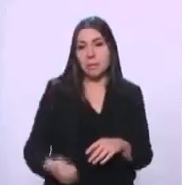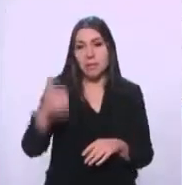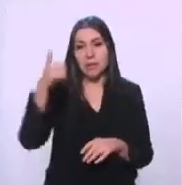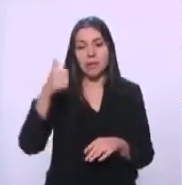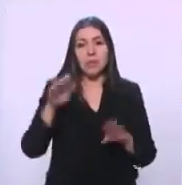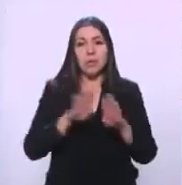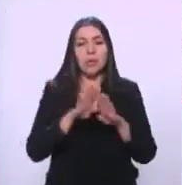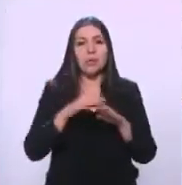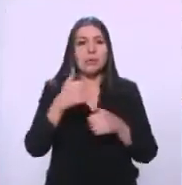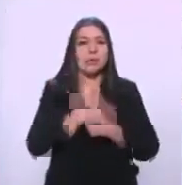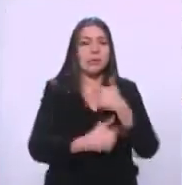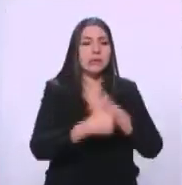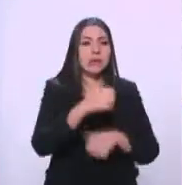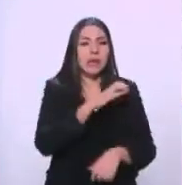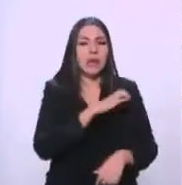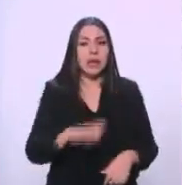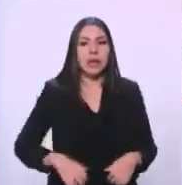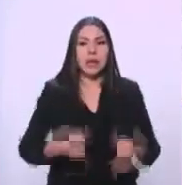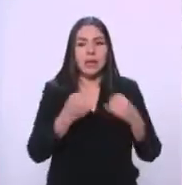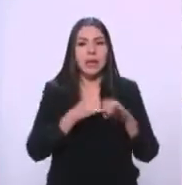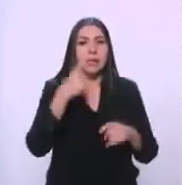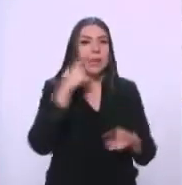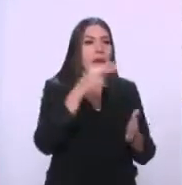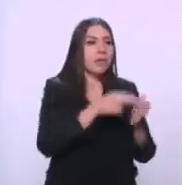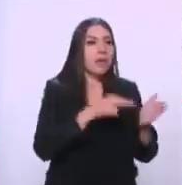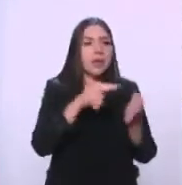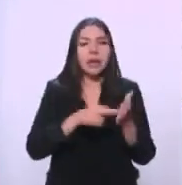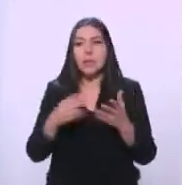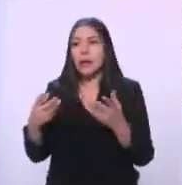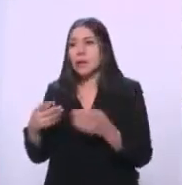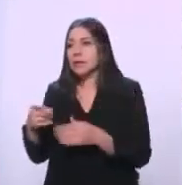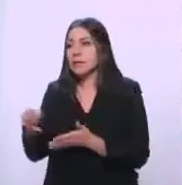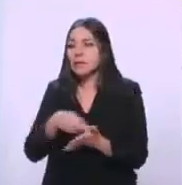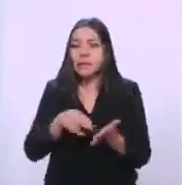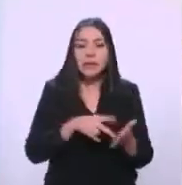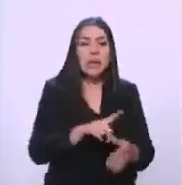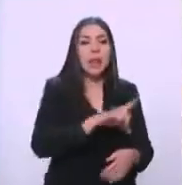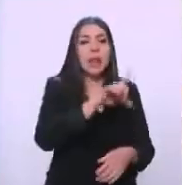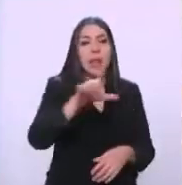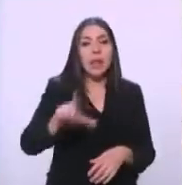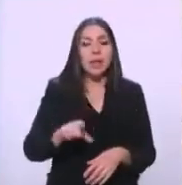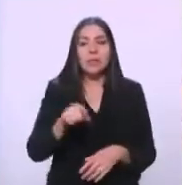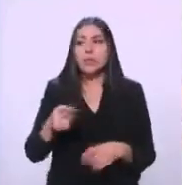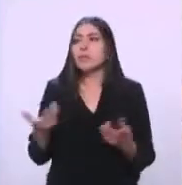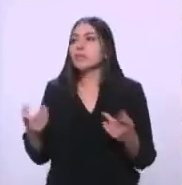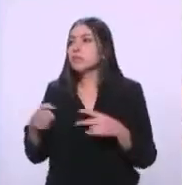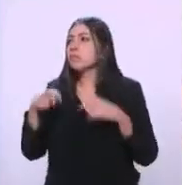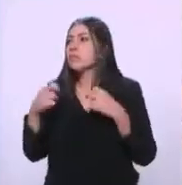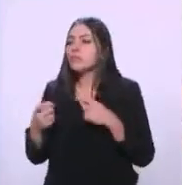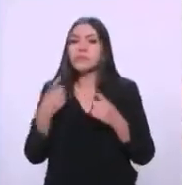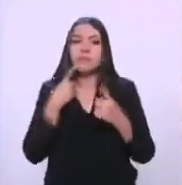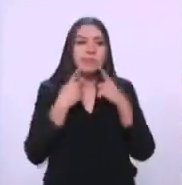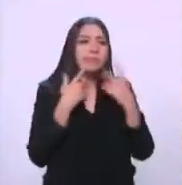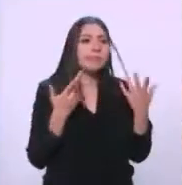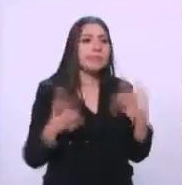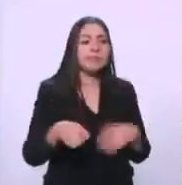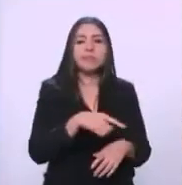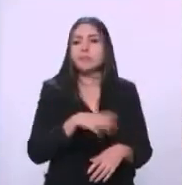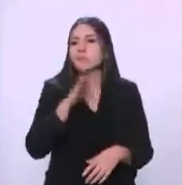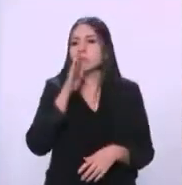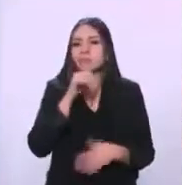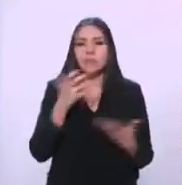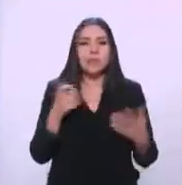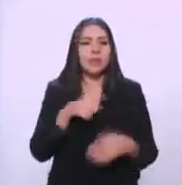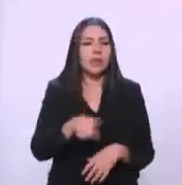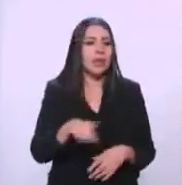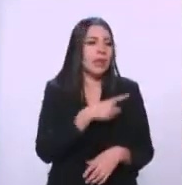una candidatura independiente, juntar las firmas y tal, y después en algún punto sentarse y decidir no, o sea, esto ya no lo podemos sostener,